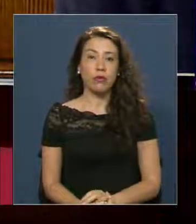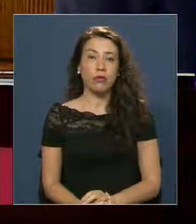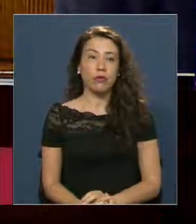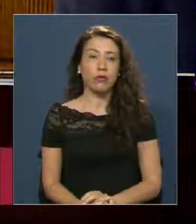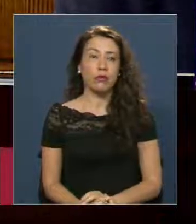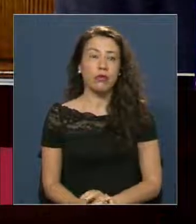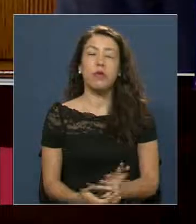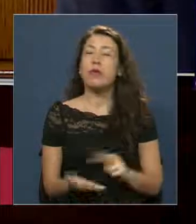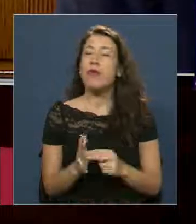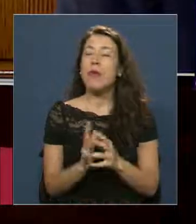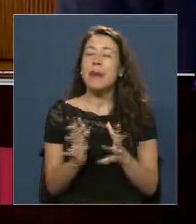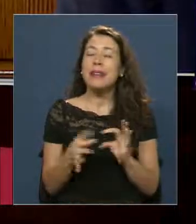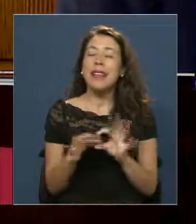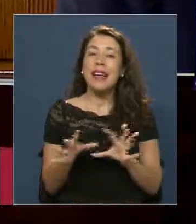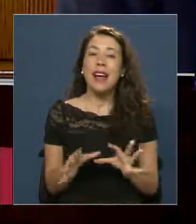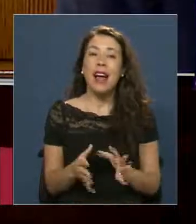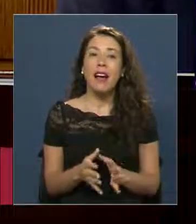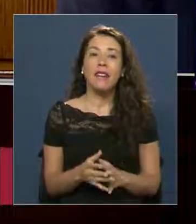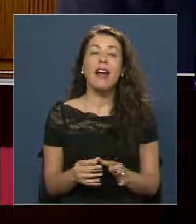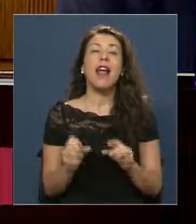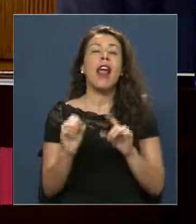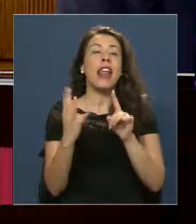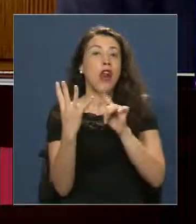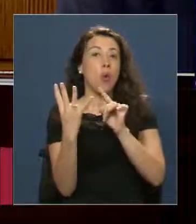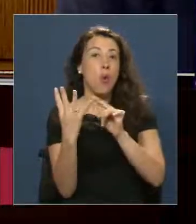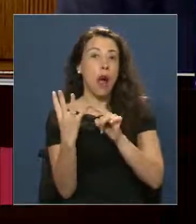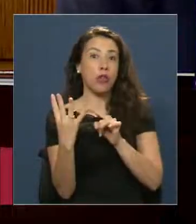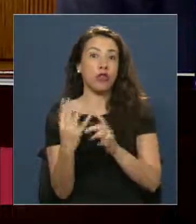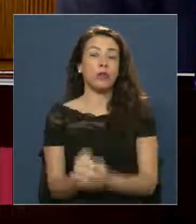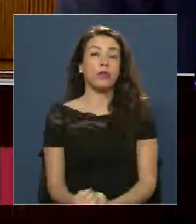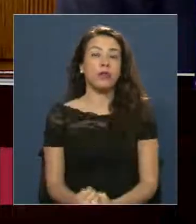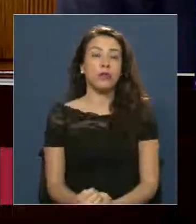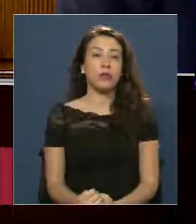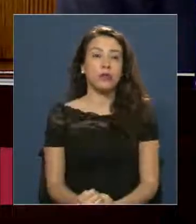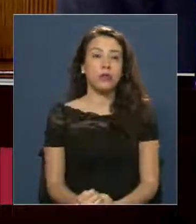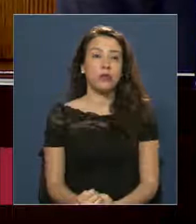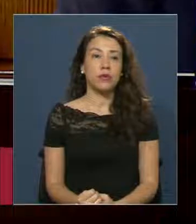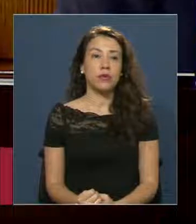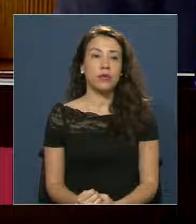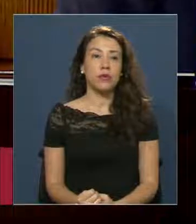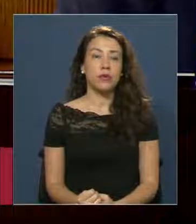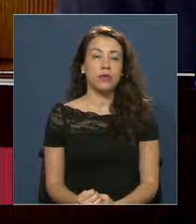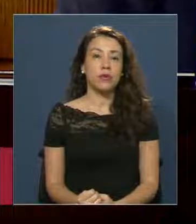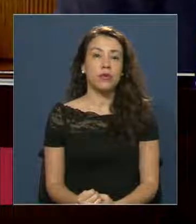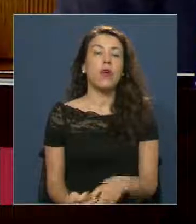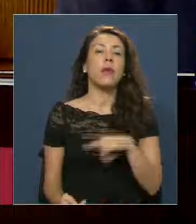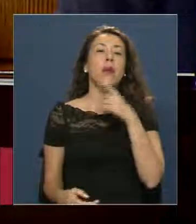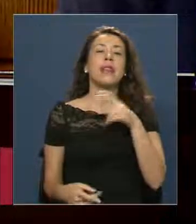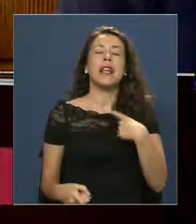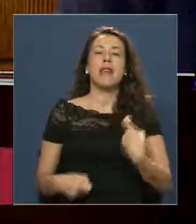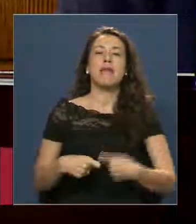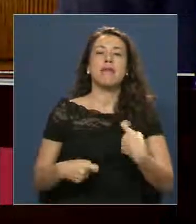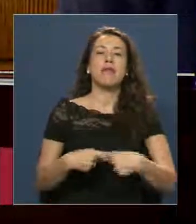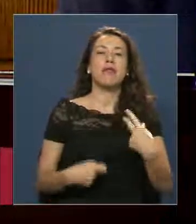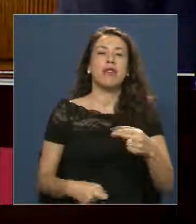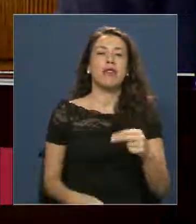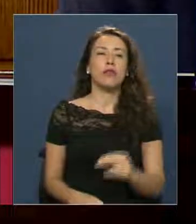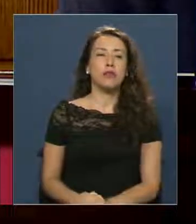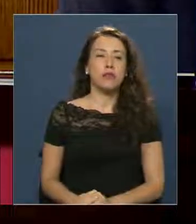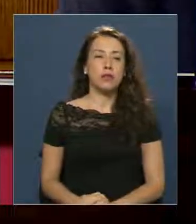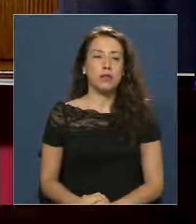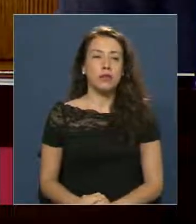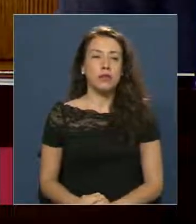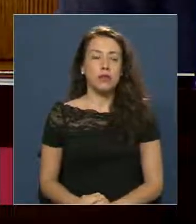Pero el problema gravísimo entra ya en el punto 4, en donde acá se dice que el negacionismo. Pero el